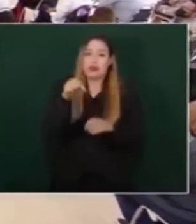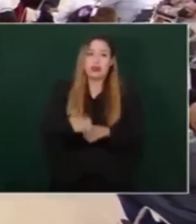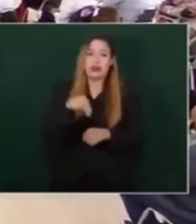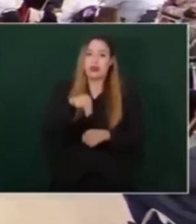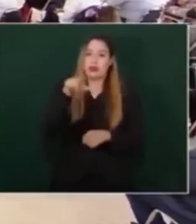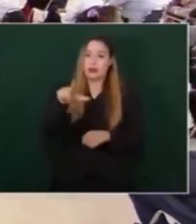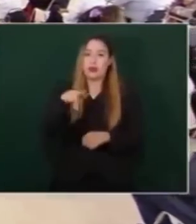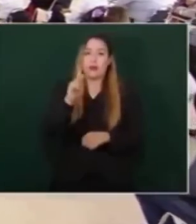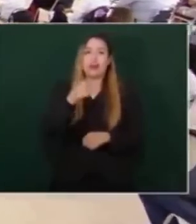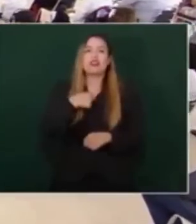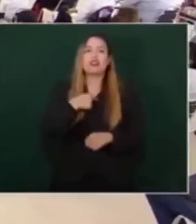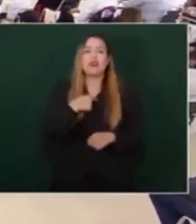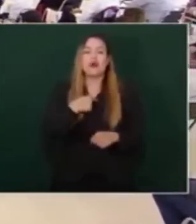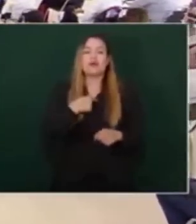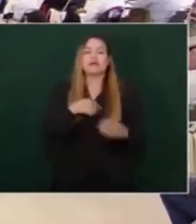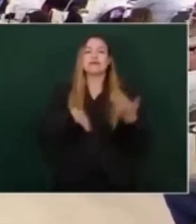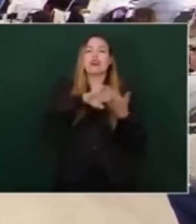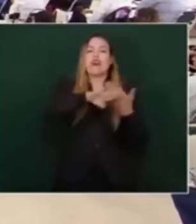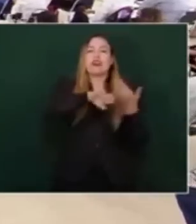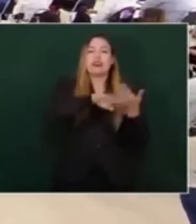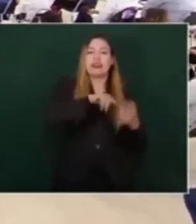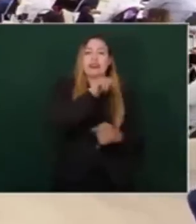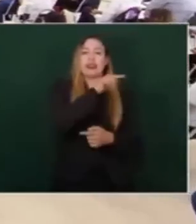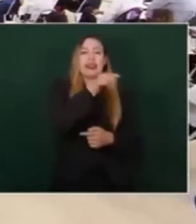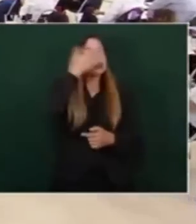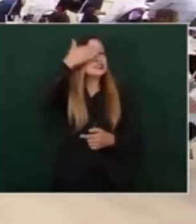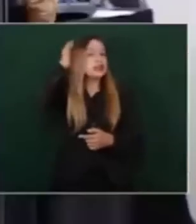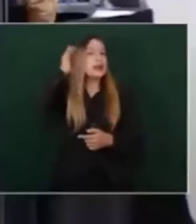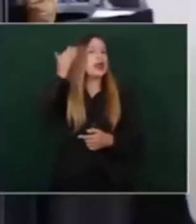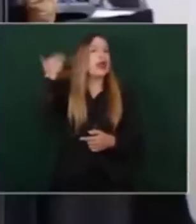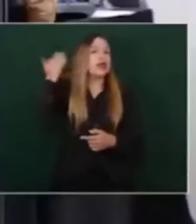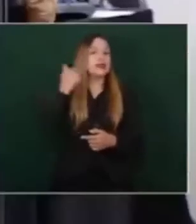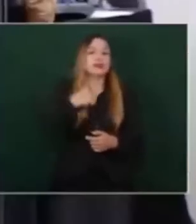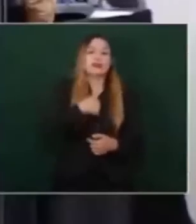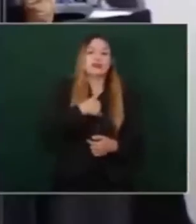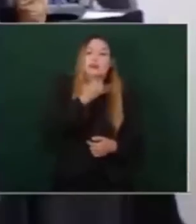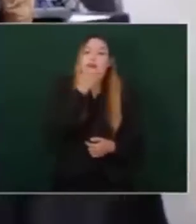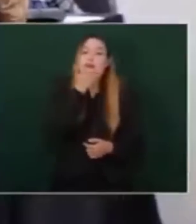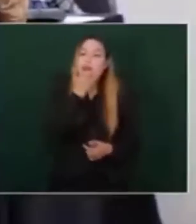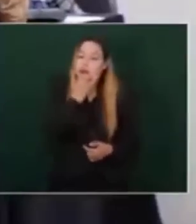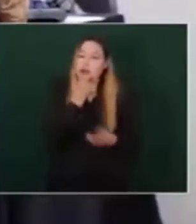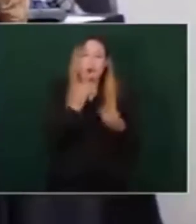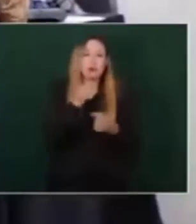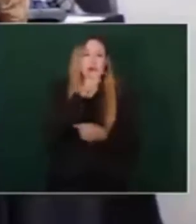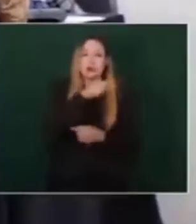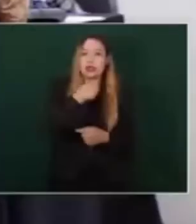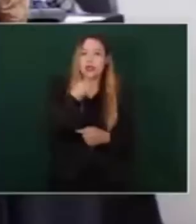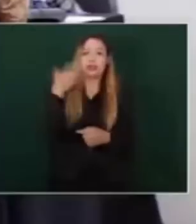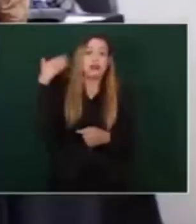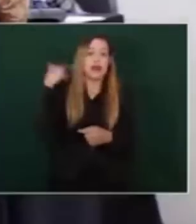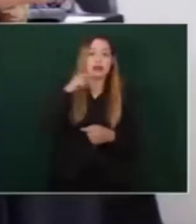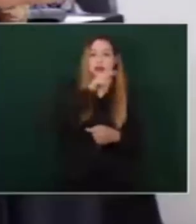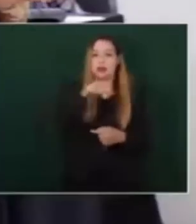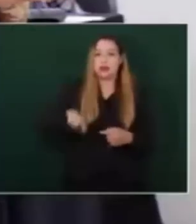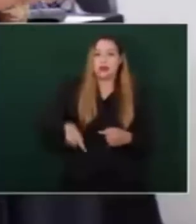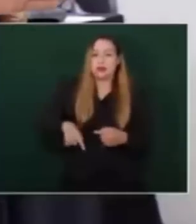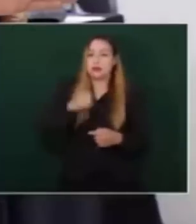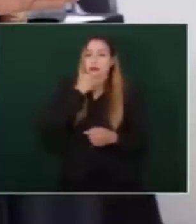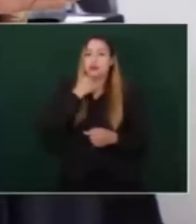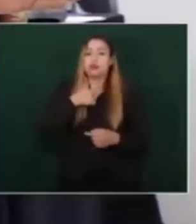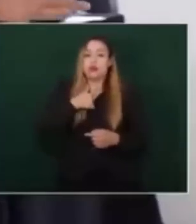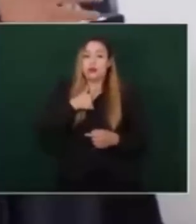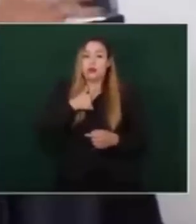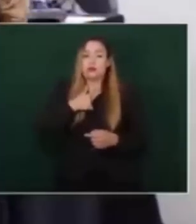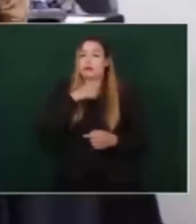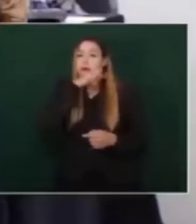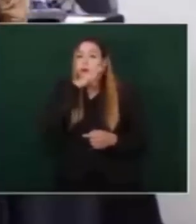pero le echo mucho a Samuel. Me disculpo por cualquier cosa que le haya dicho de más, gobernador. Me preocupa porque vivo en Saltillo y